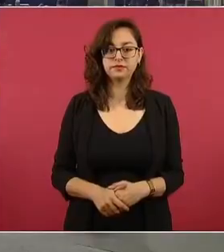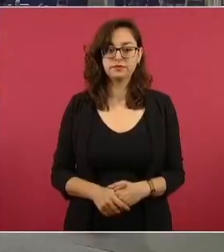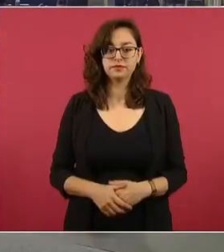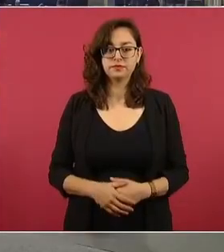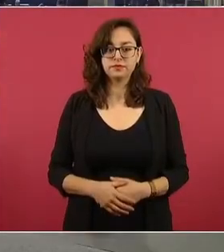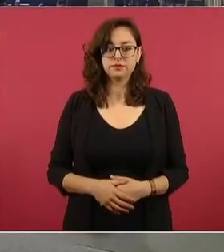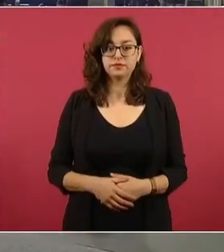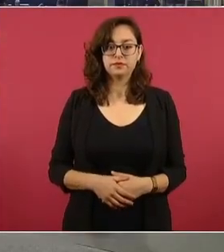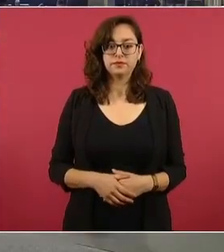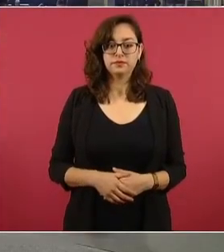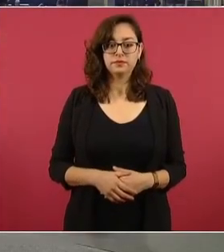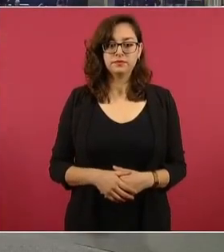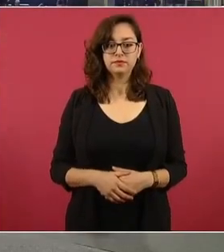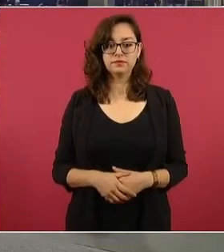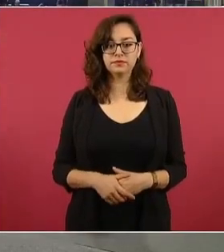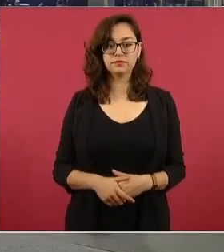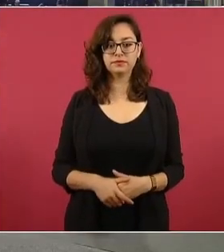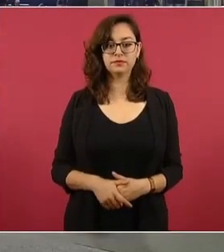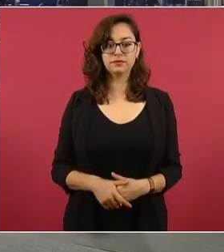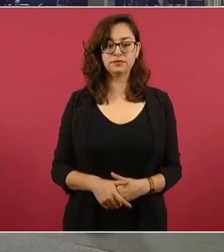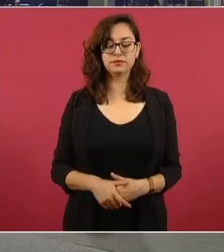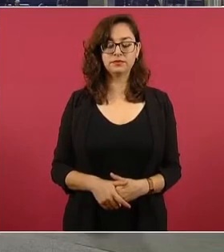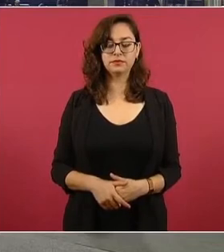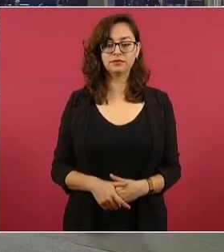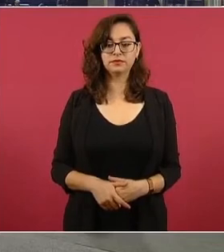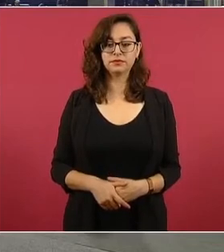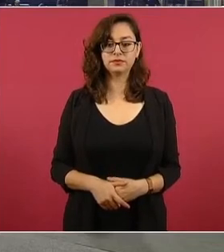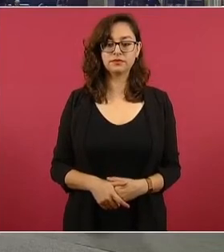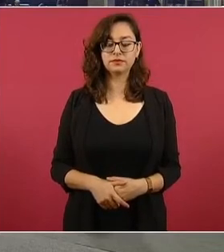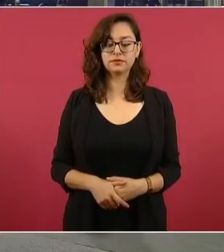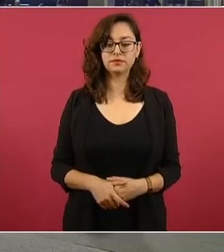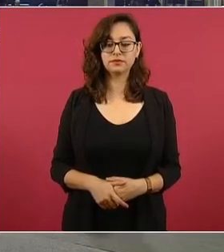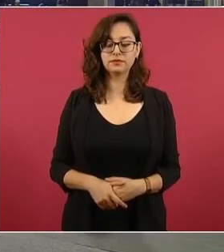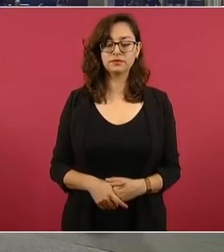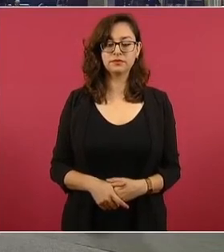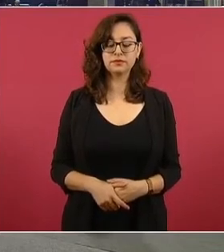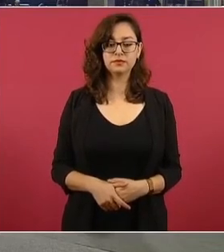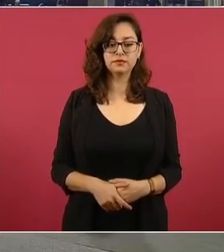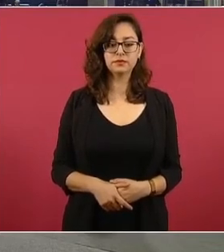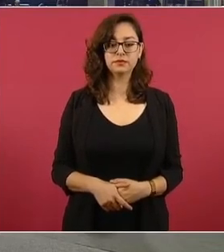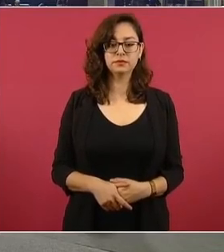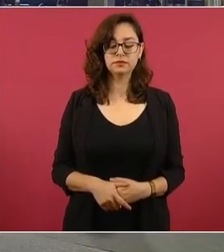Están en 0.7%, considerando que es